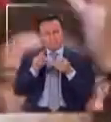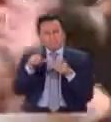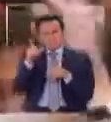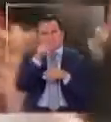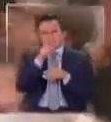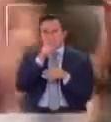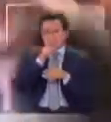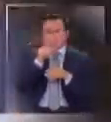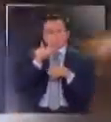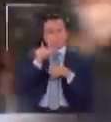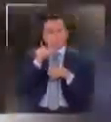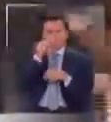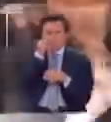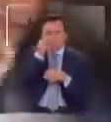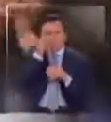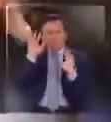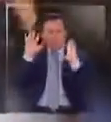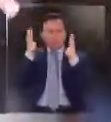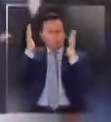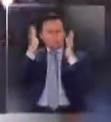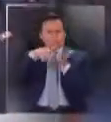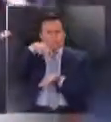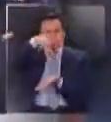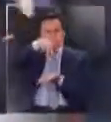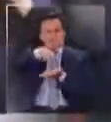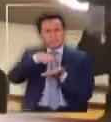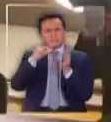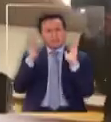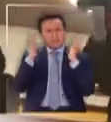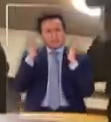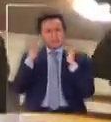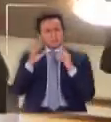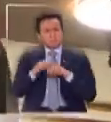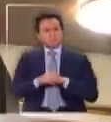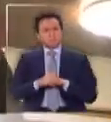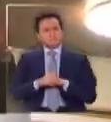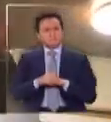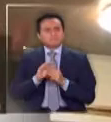y los observaba y aplaudía de pie desde el palco